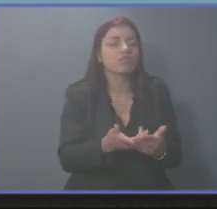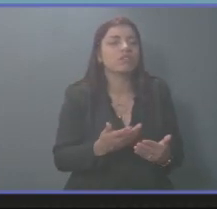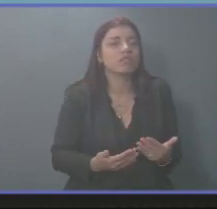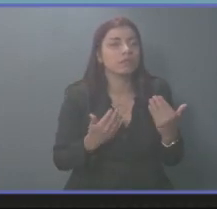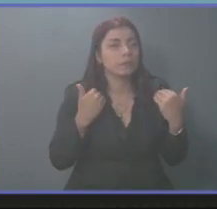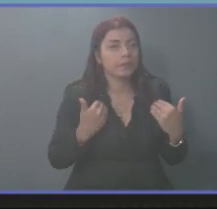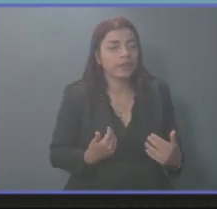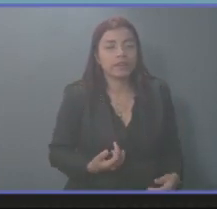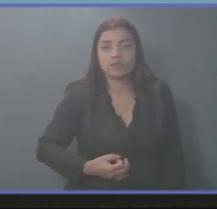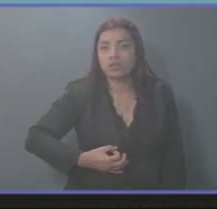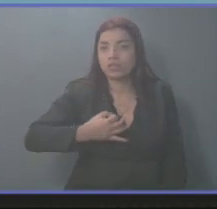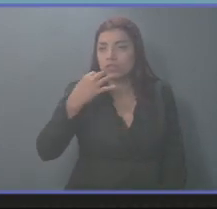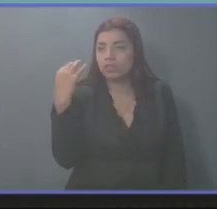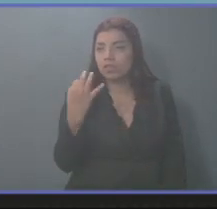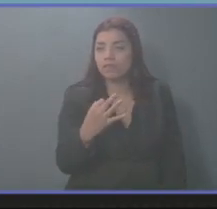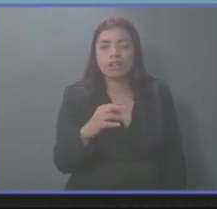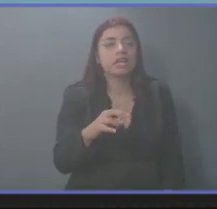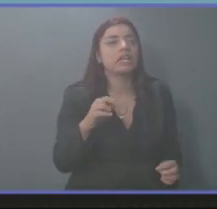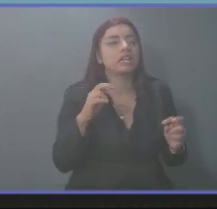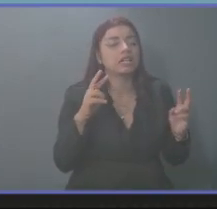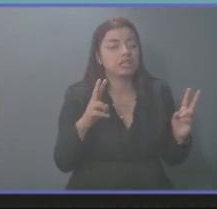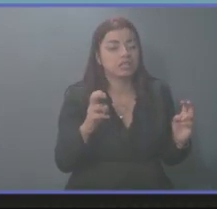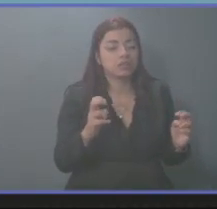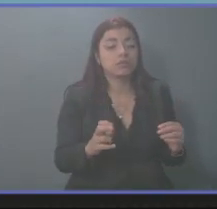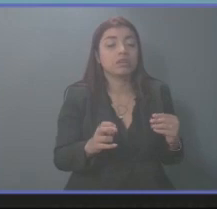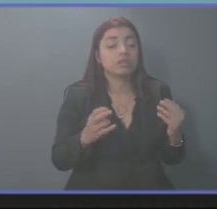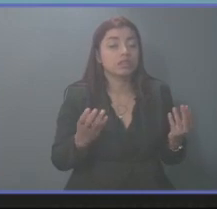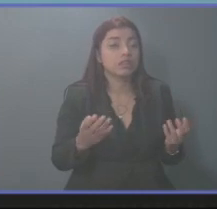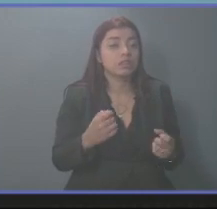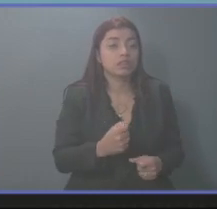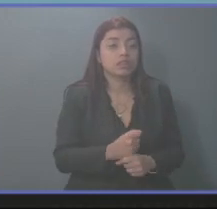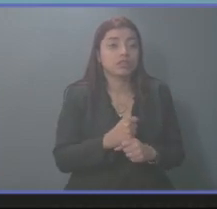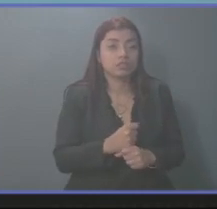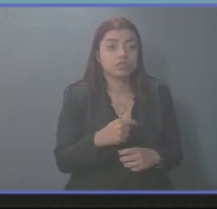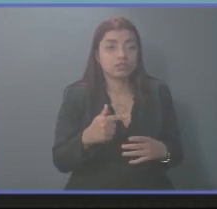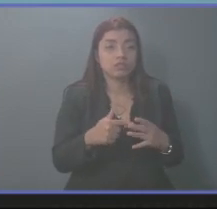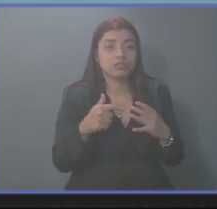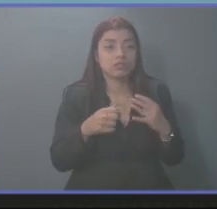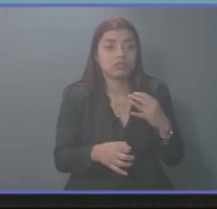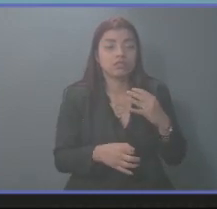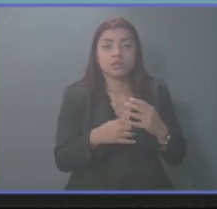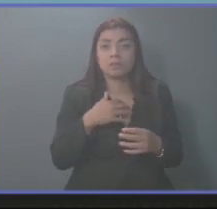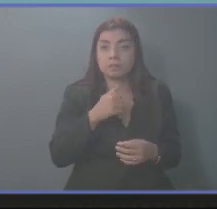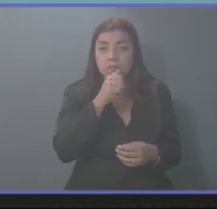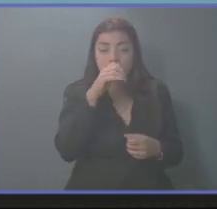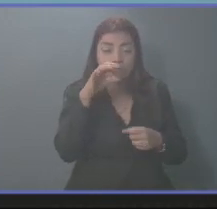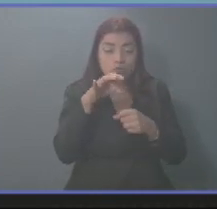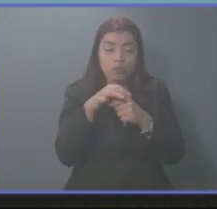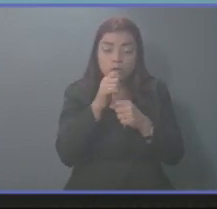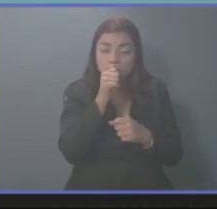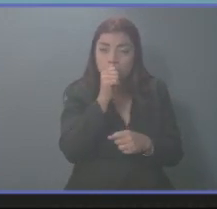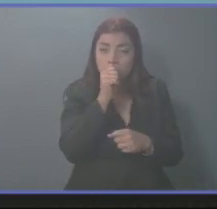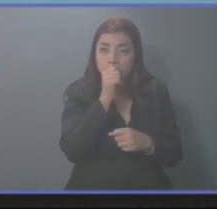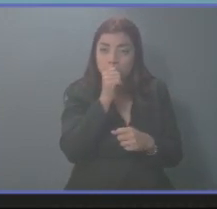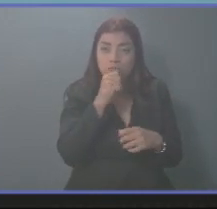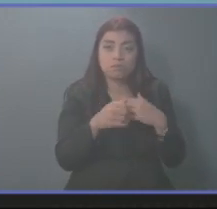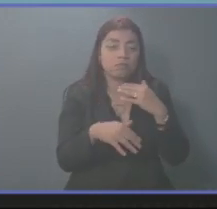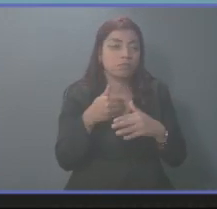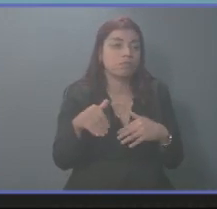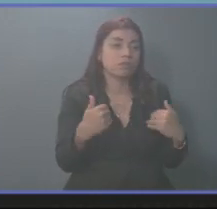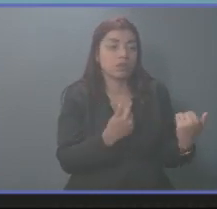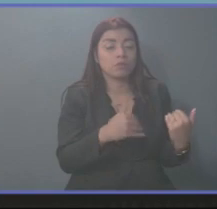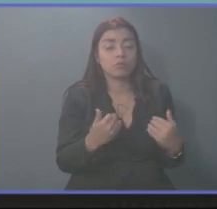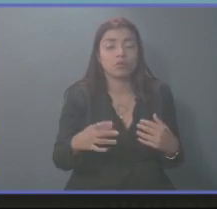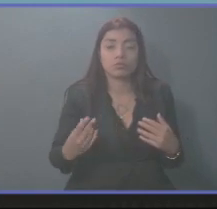electoral debe privilegiarse más el tema de la seguridad jurídica, la secretividad del voto, que la celeridad que en el proceso